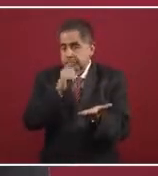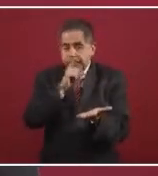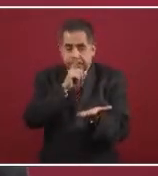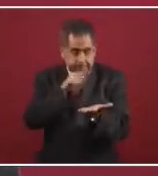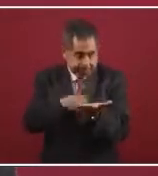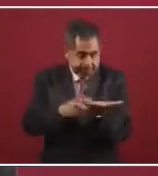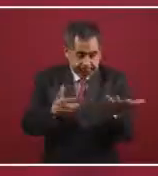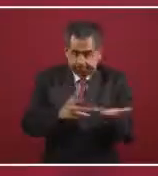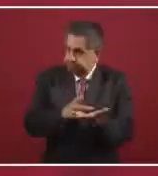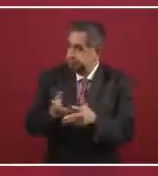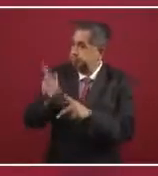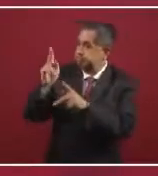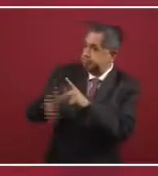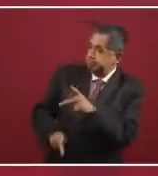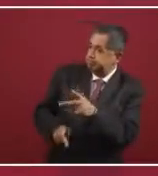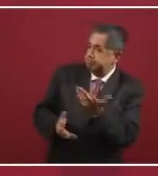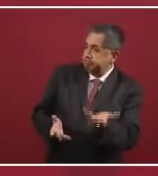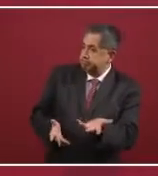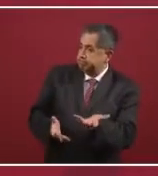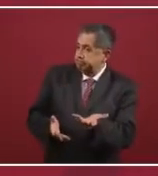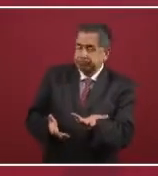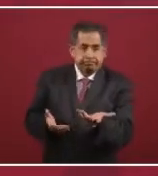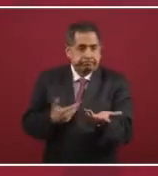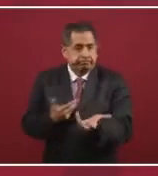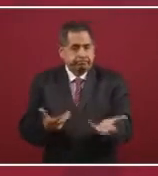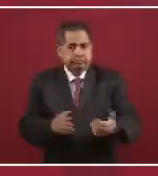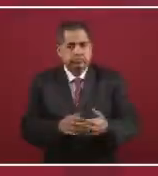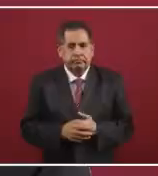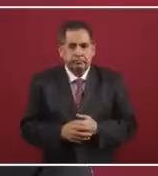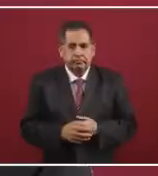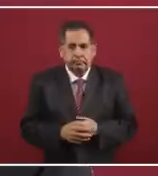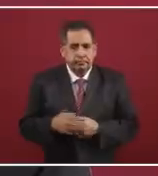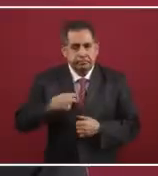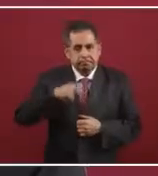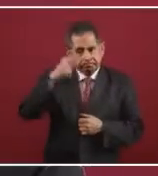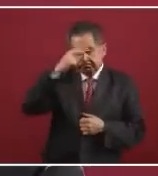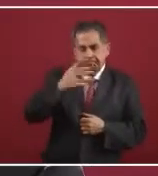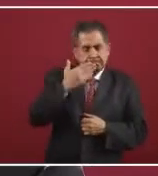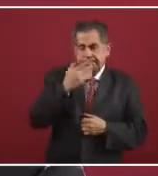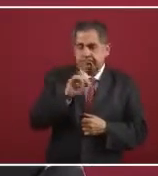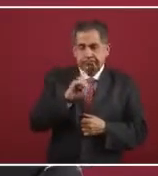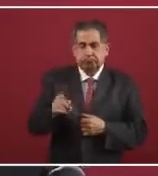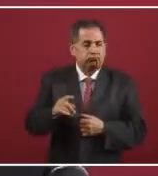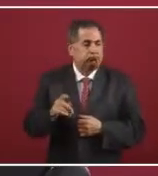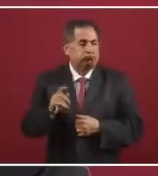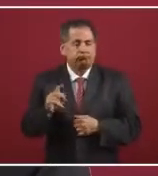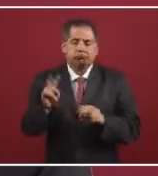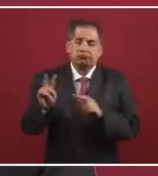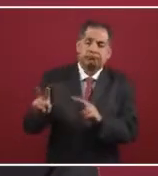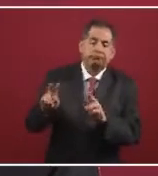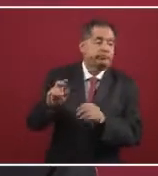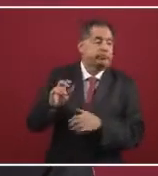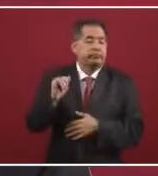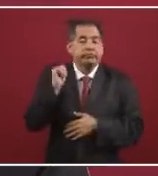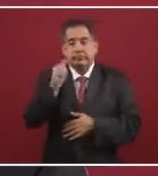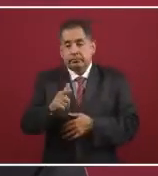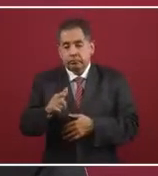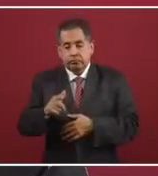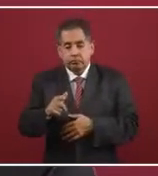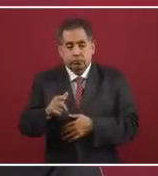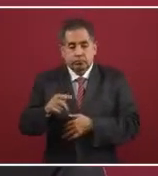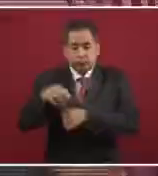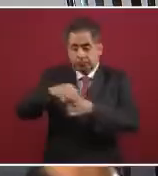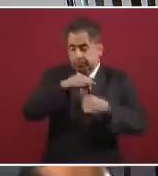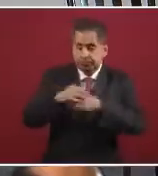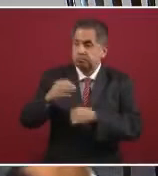interrupción del orden constitucional. México, por supuesto, no vería con buenos ojos ningún tipo de gobierno que no emane de un